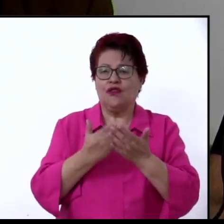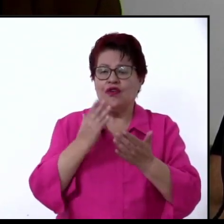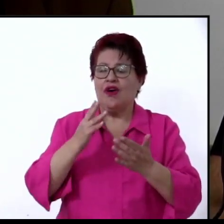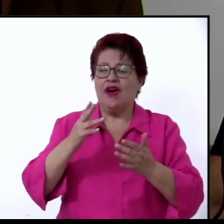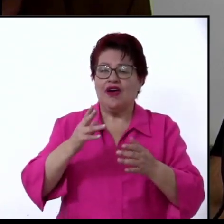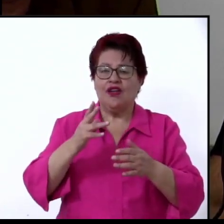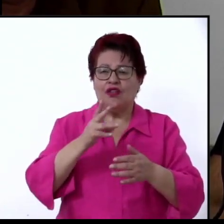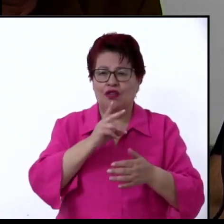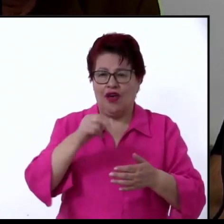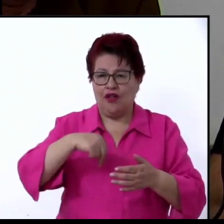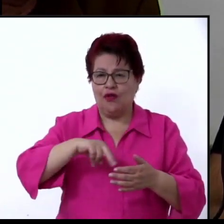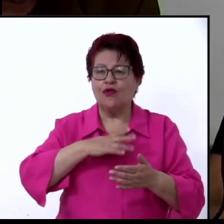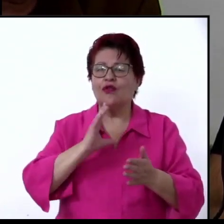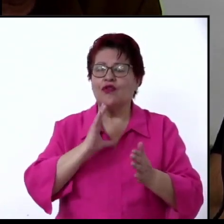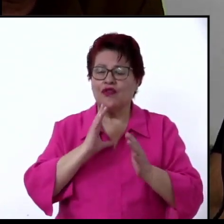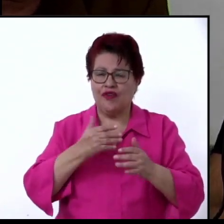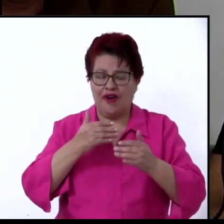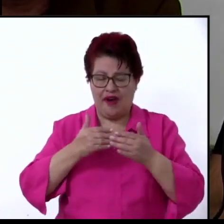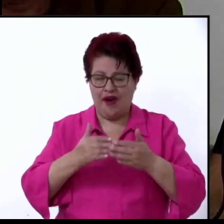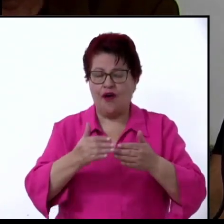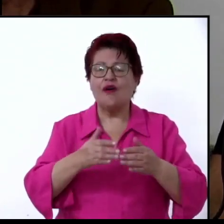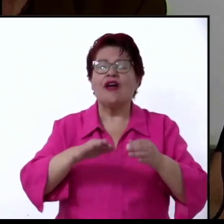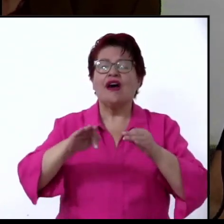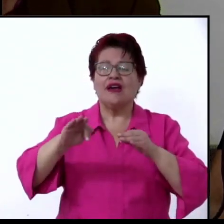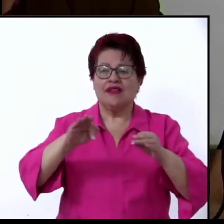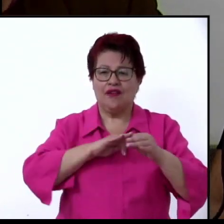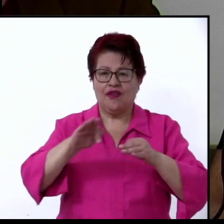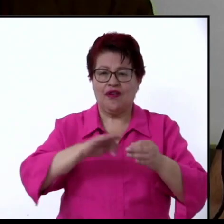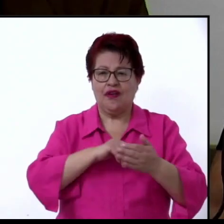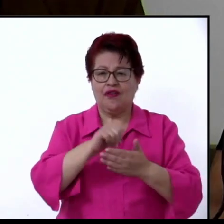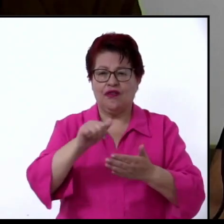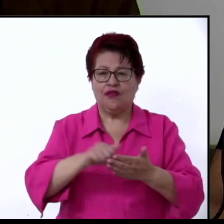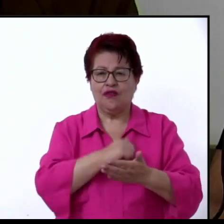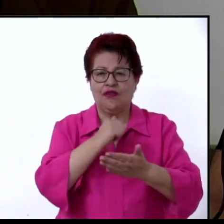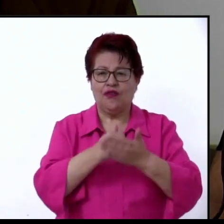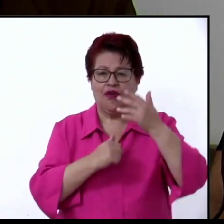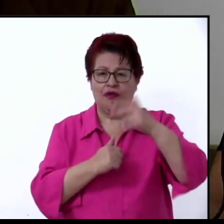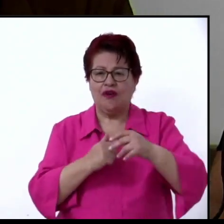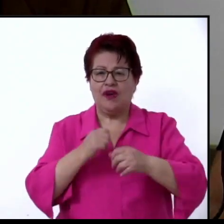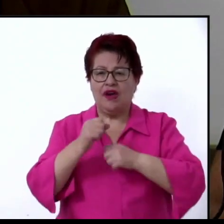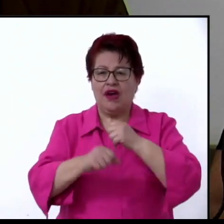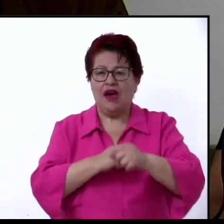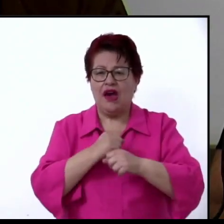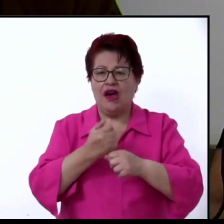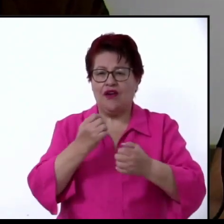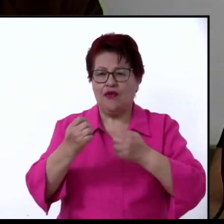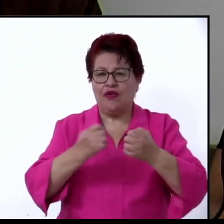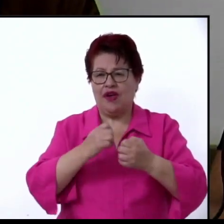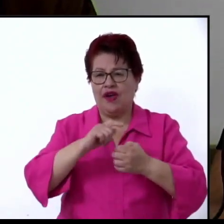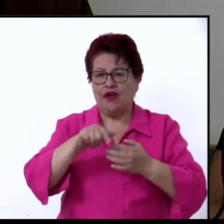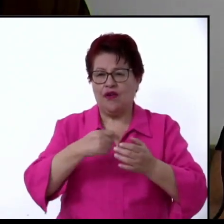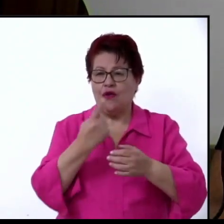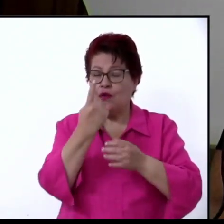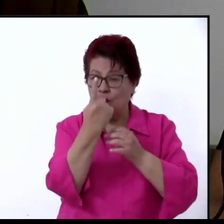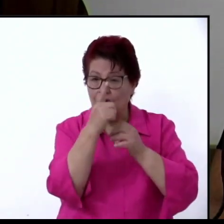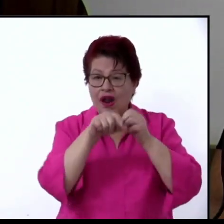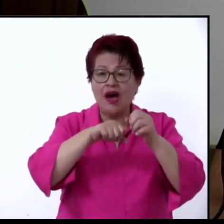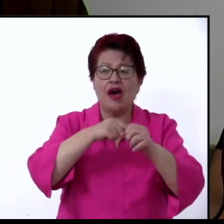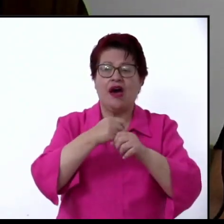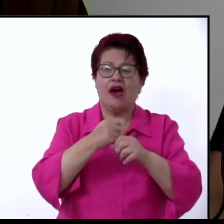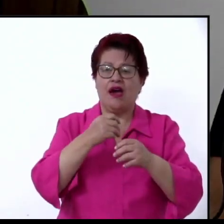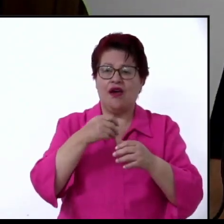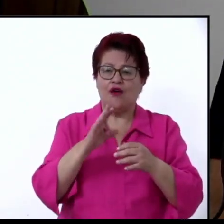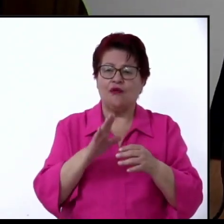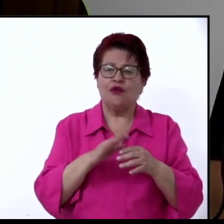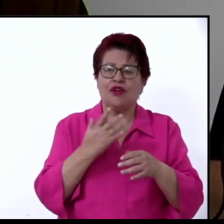correspondido esa etapa en Ciudad de México y en este año de ejercicio, en un año, porque fue